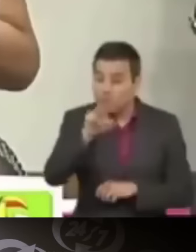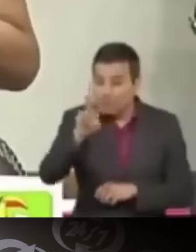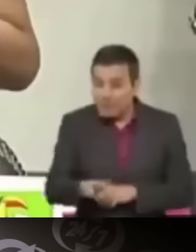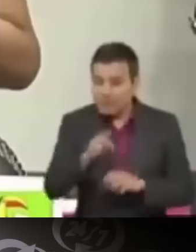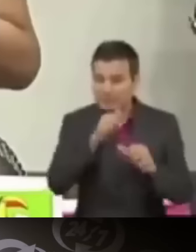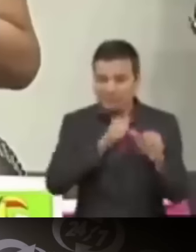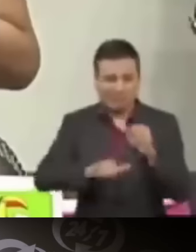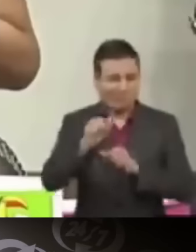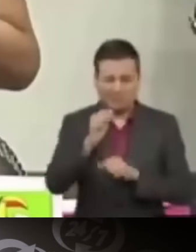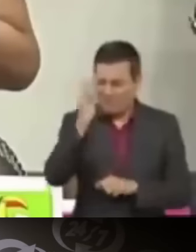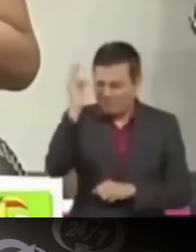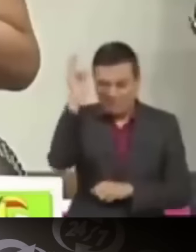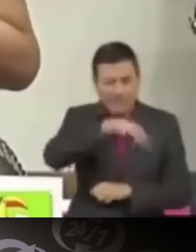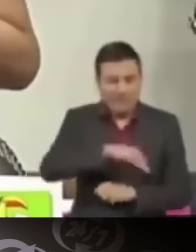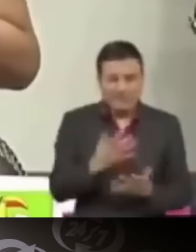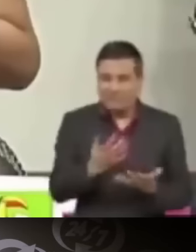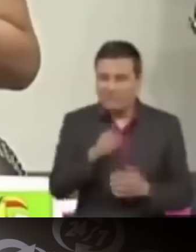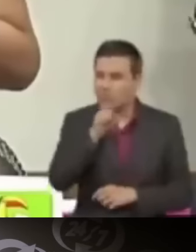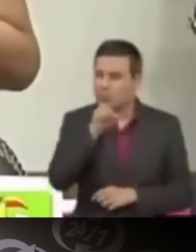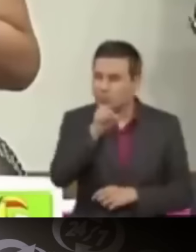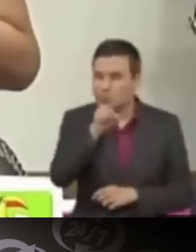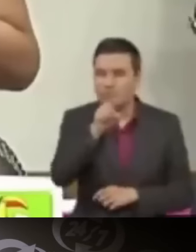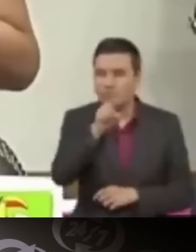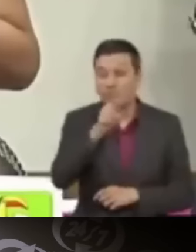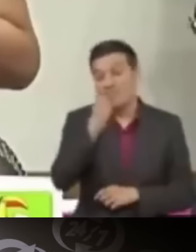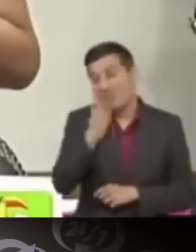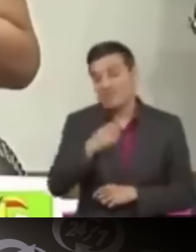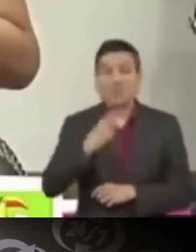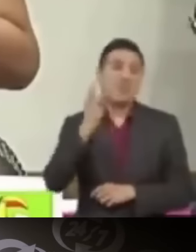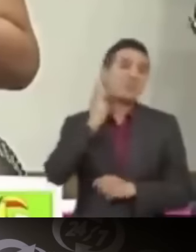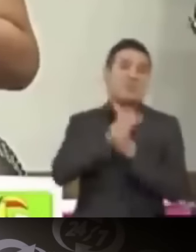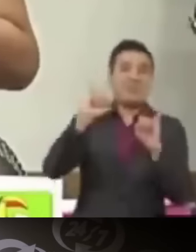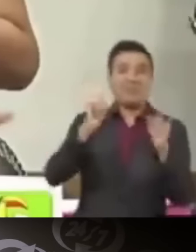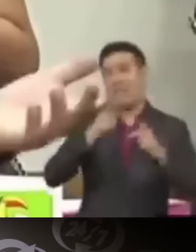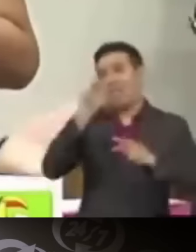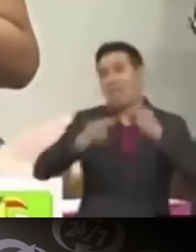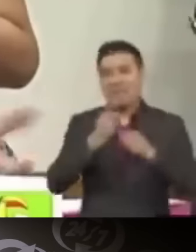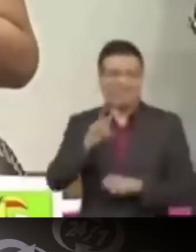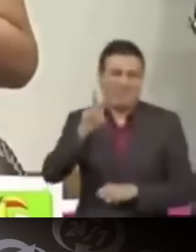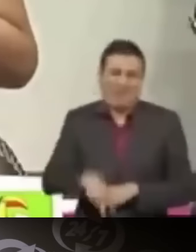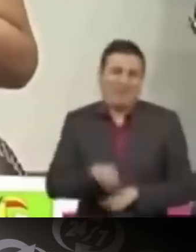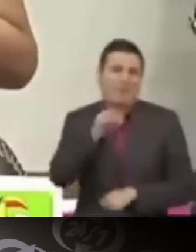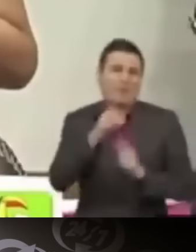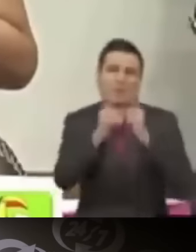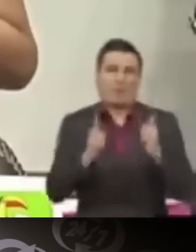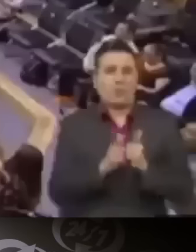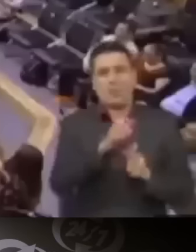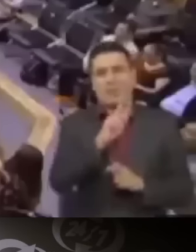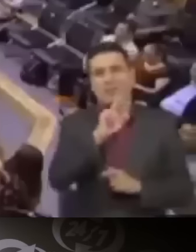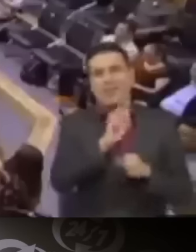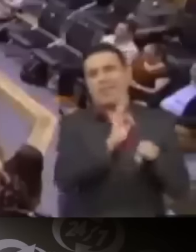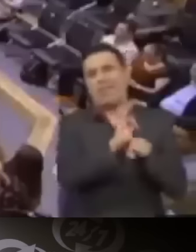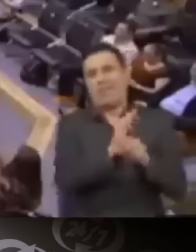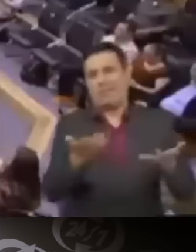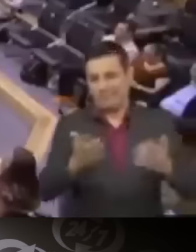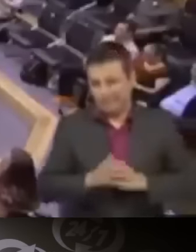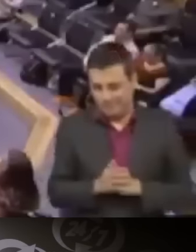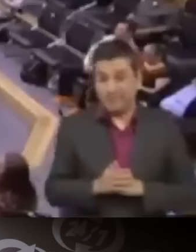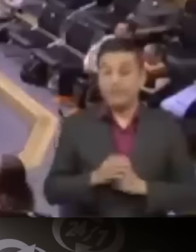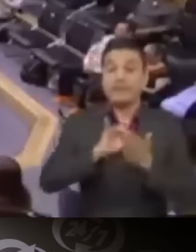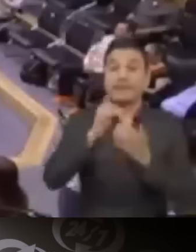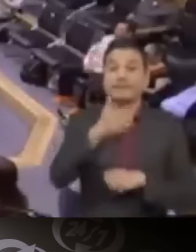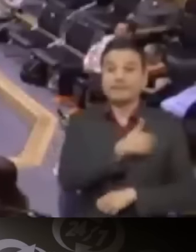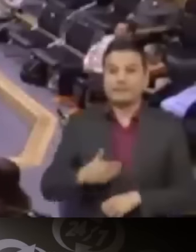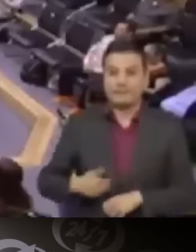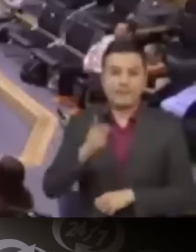y un falsario que se la da de independiente, pero en realidad eres mercenario. Es cuanto, presidente. Gracias, diputado.